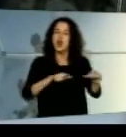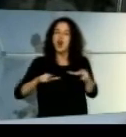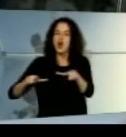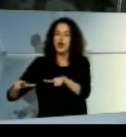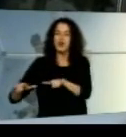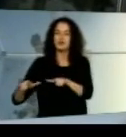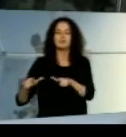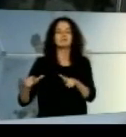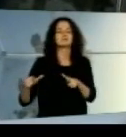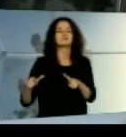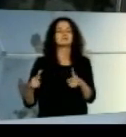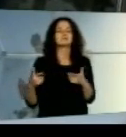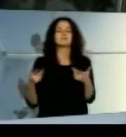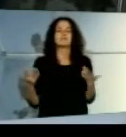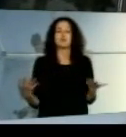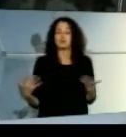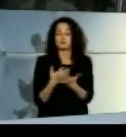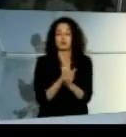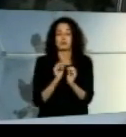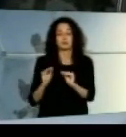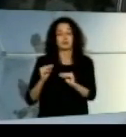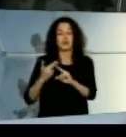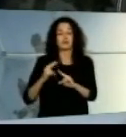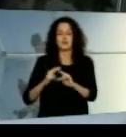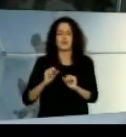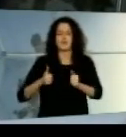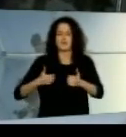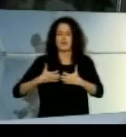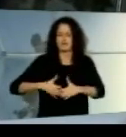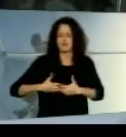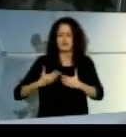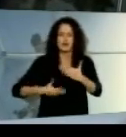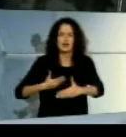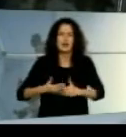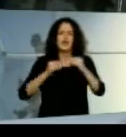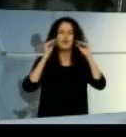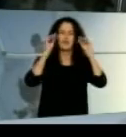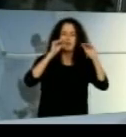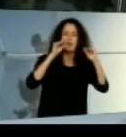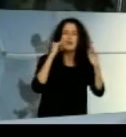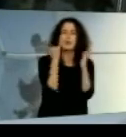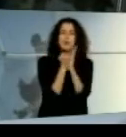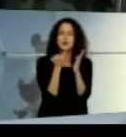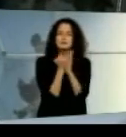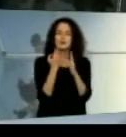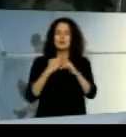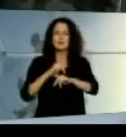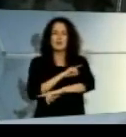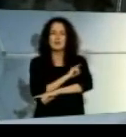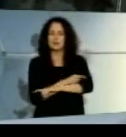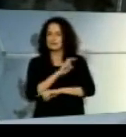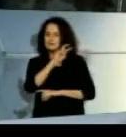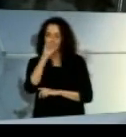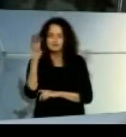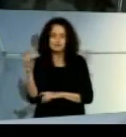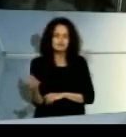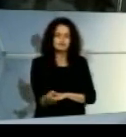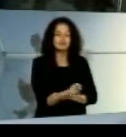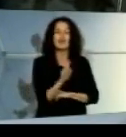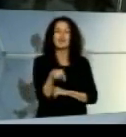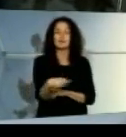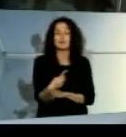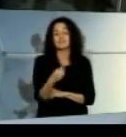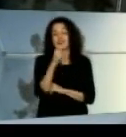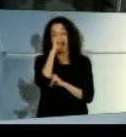ponen en marcha toda su actividad de formación, de cursos, de actividades deportivas, etc. Y a partir